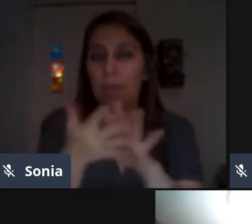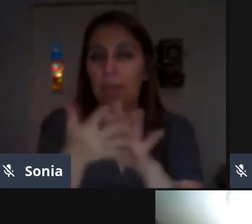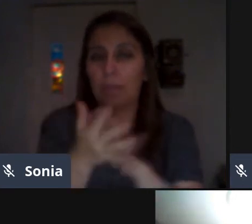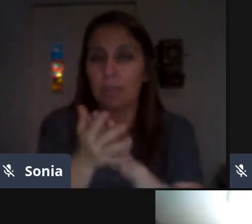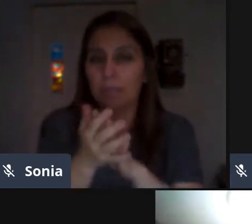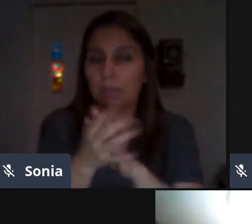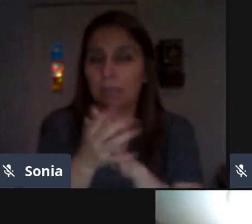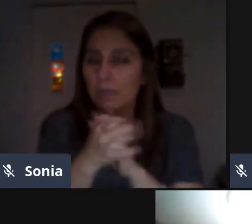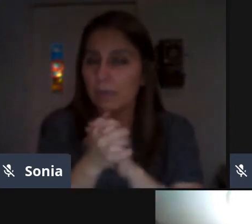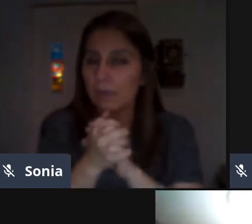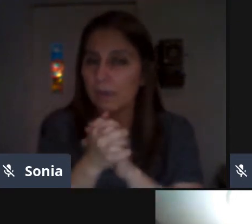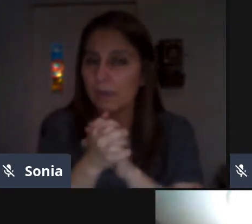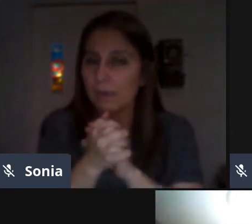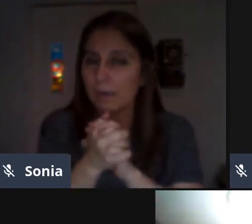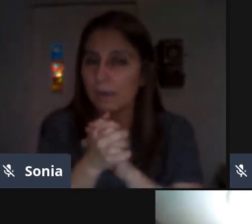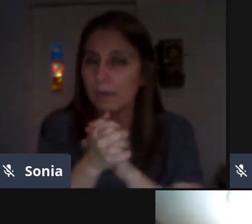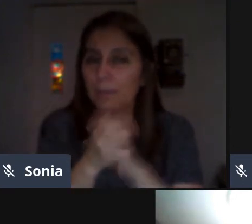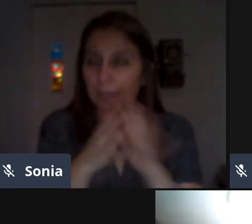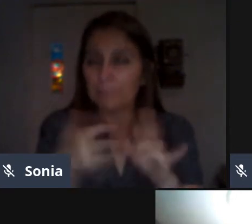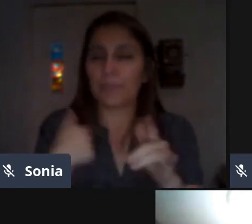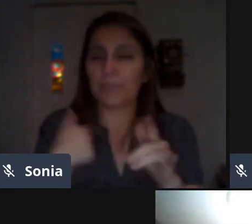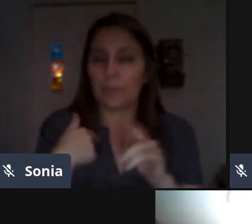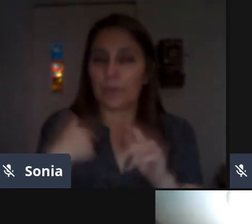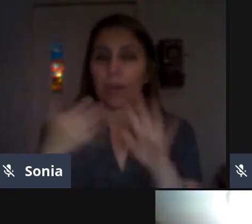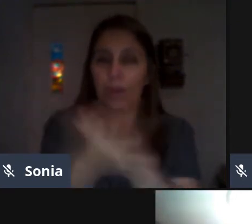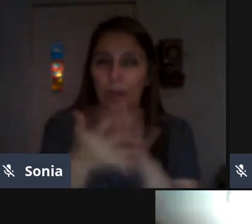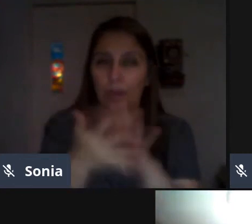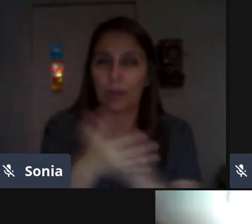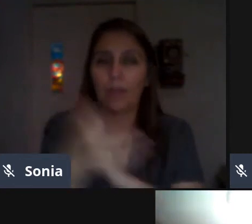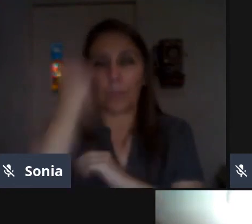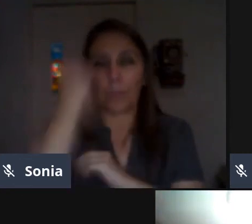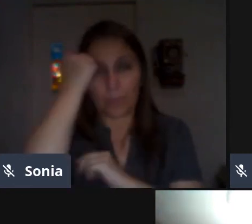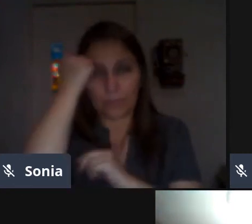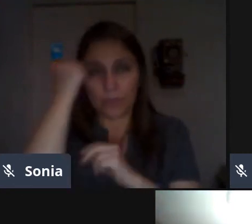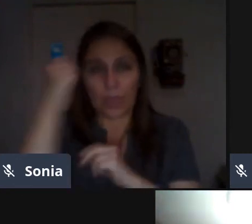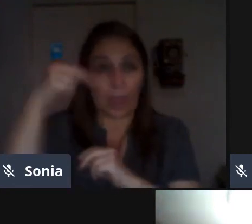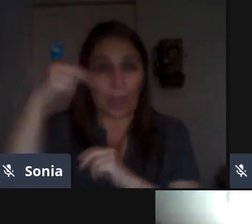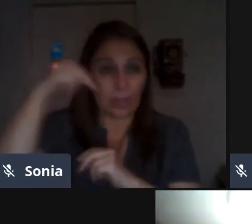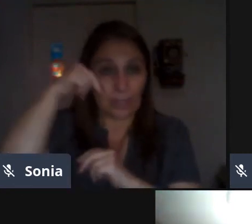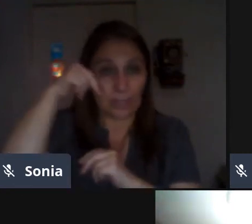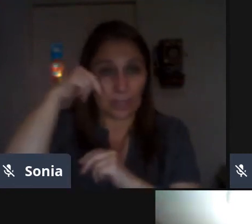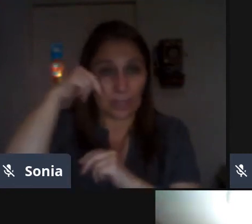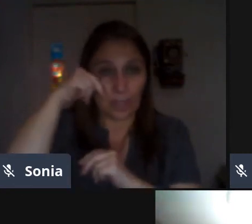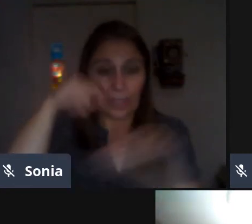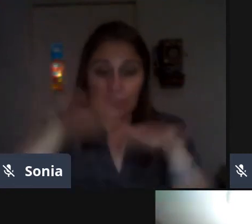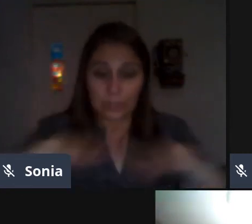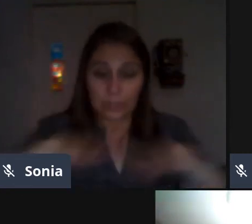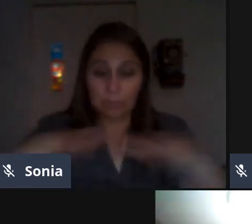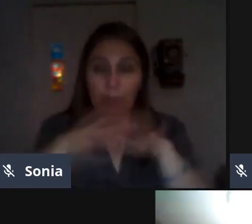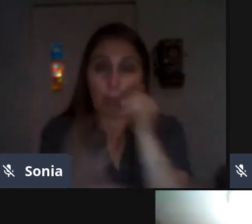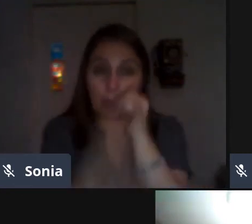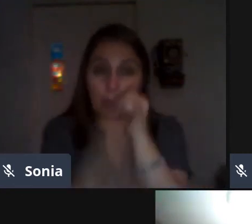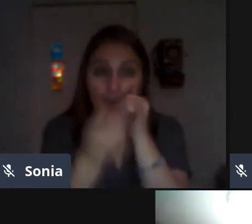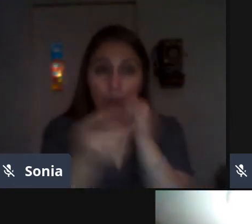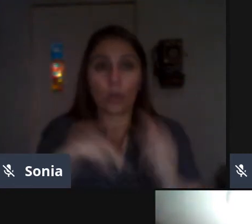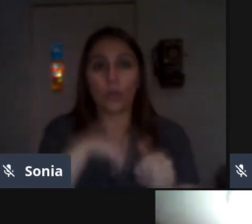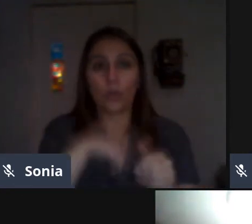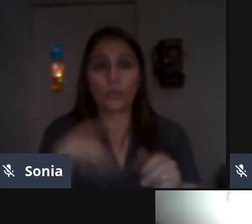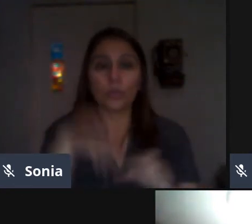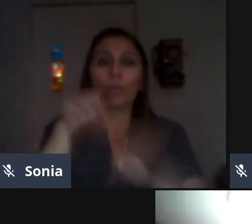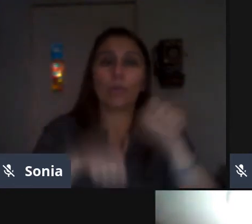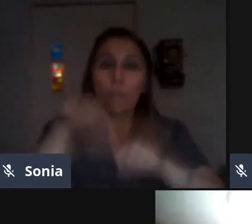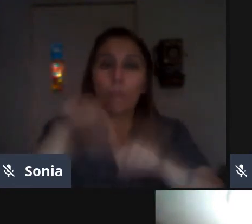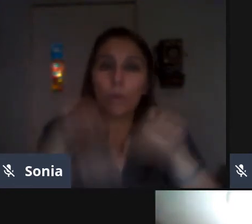listo vale como nos decía la profesora ninja precisamente sus espacios pedagógicos hemos podido a partir también de la música